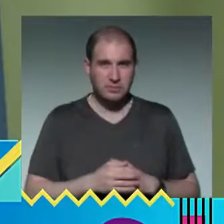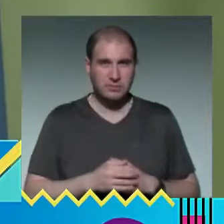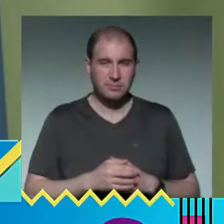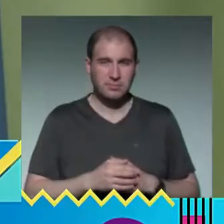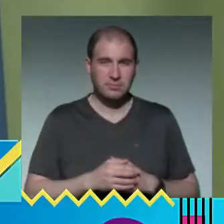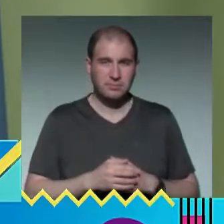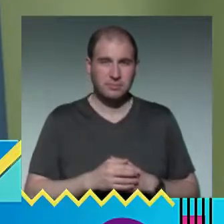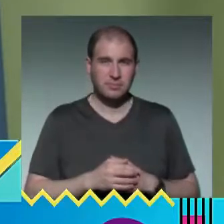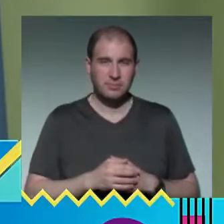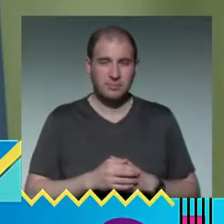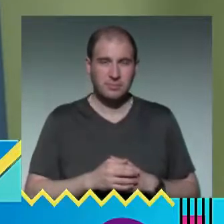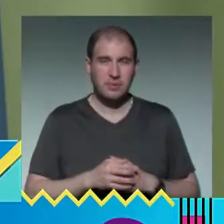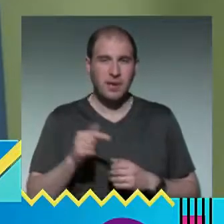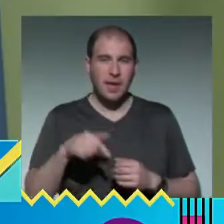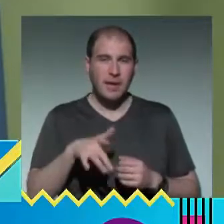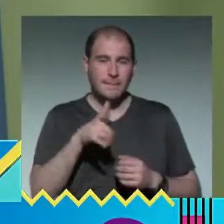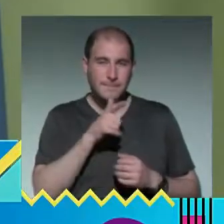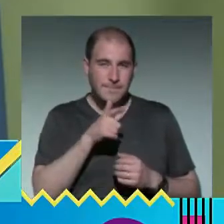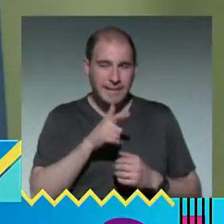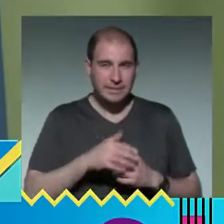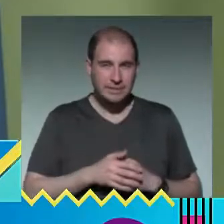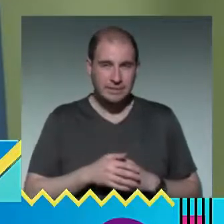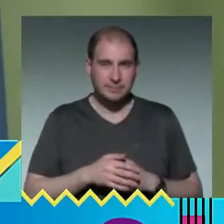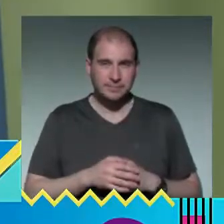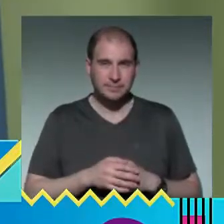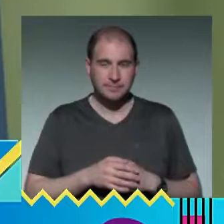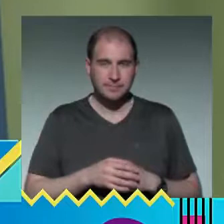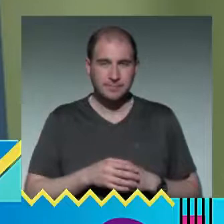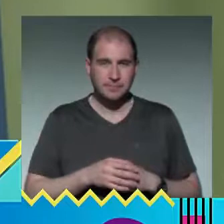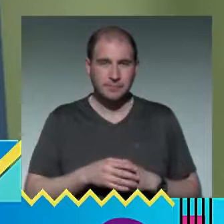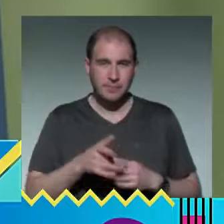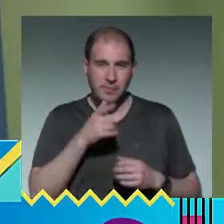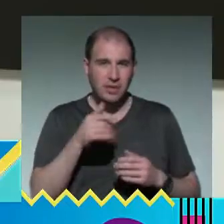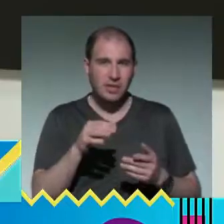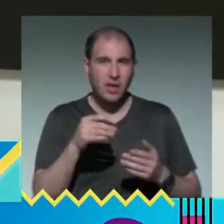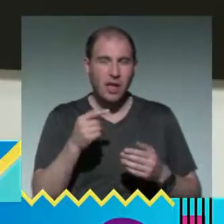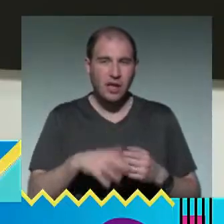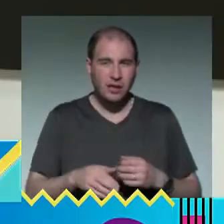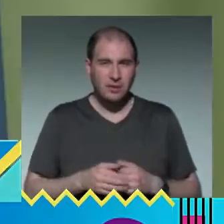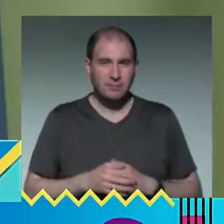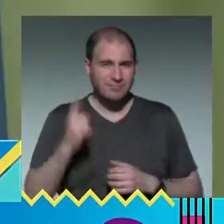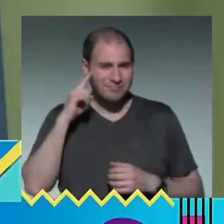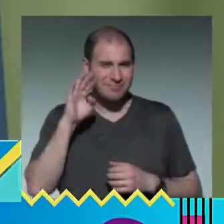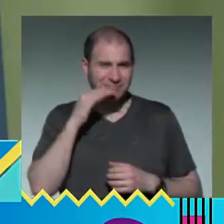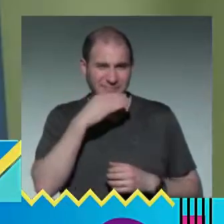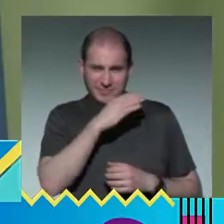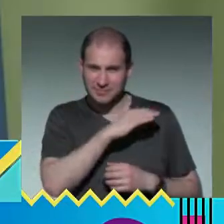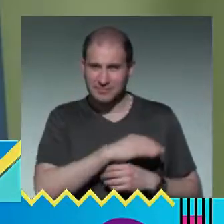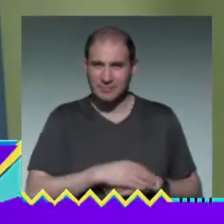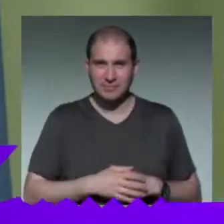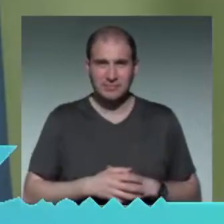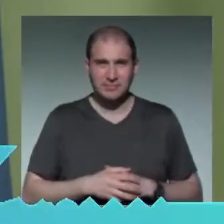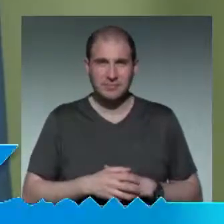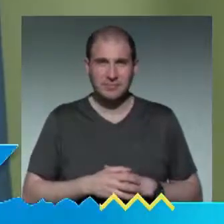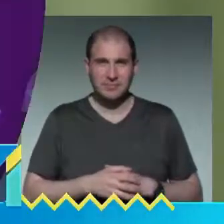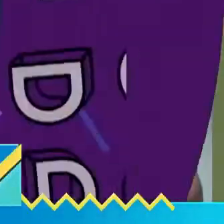20, y ahí como que queda todo un poco así en incógnita, o sea, no se produce lo que vos estabas planteando, que era el